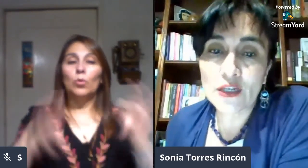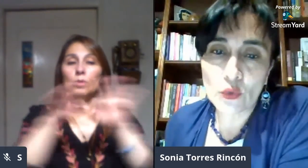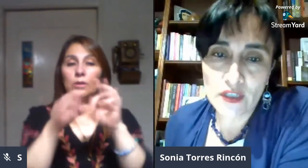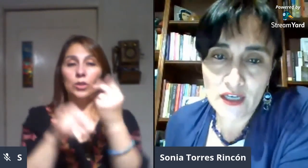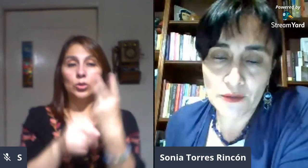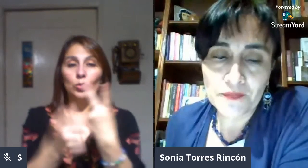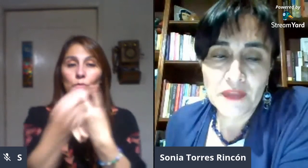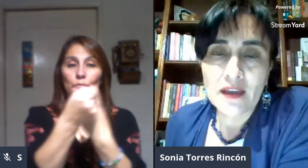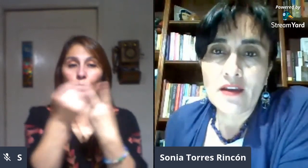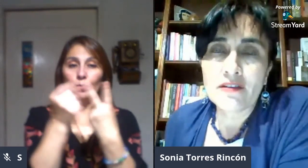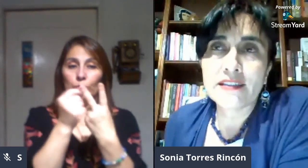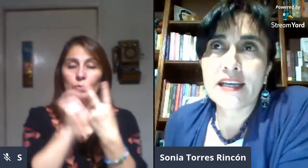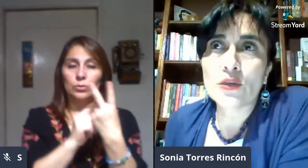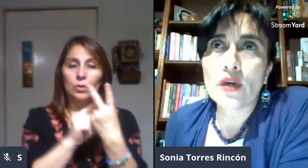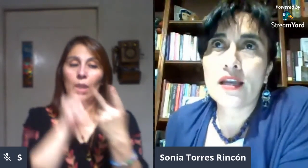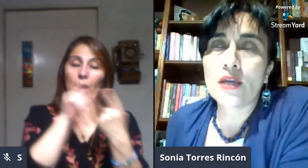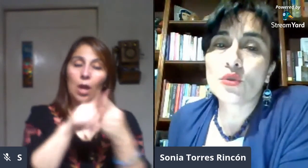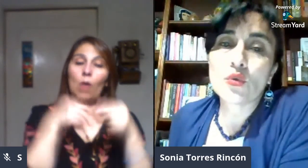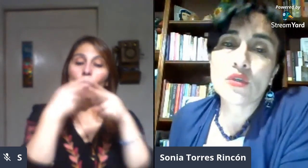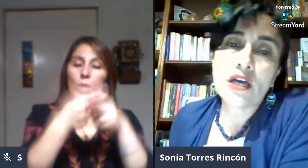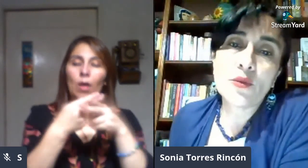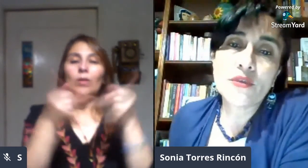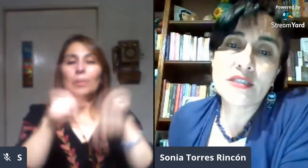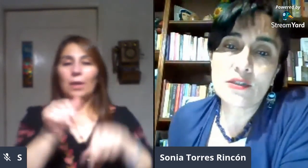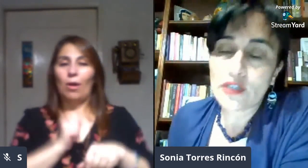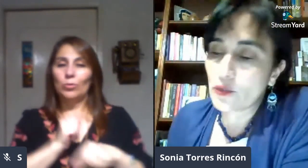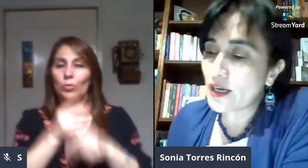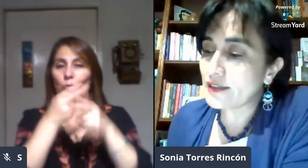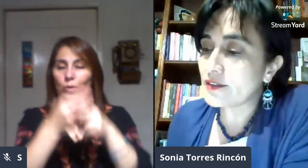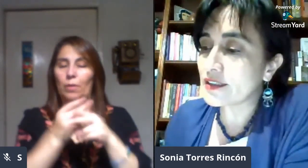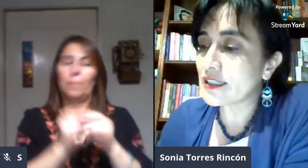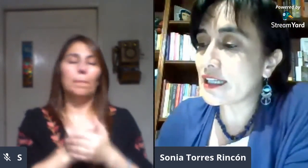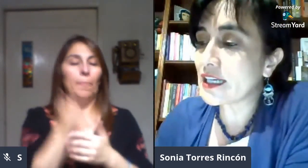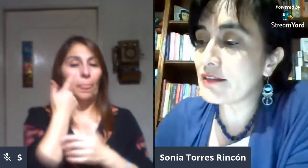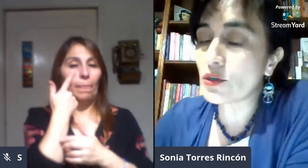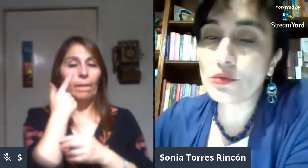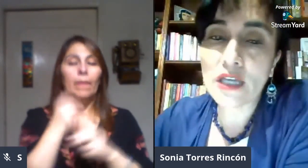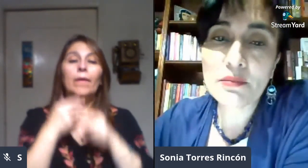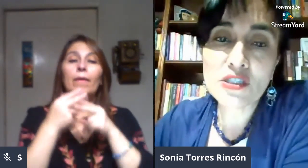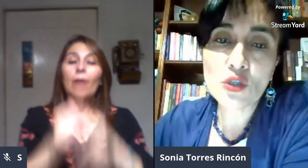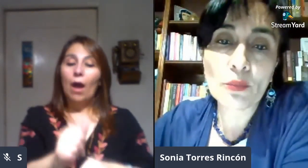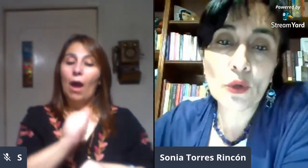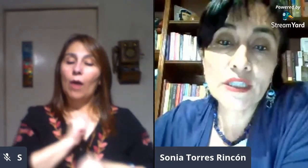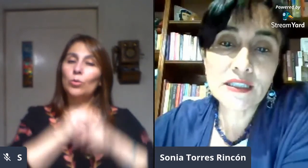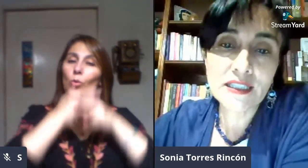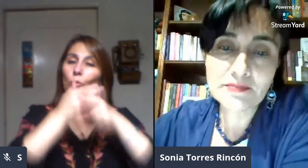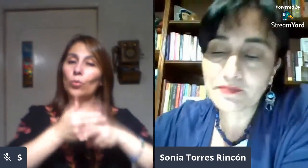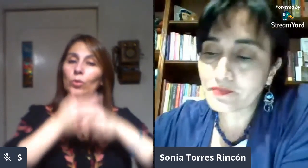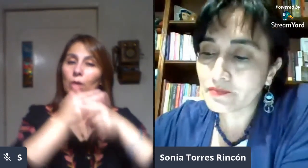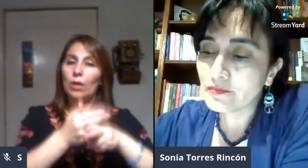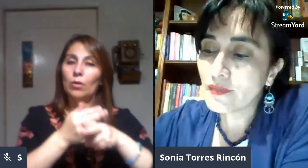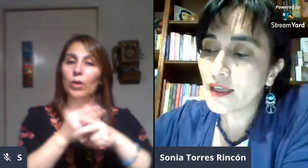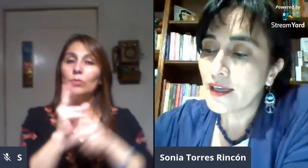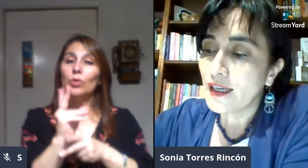autocuidado y al cuidado. Frente al autocuidado, pues creo que igual tiene que ver con una dimensión